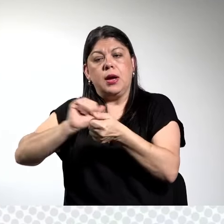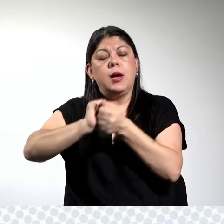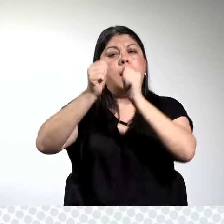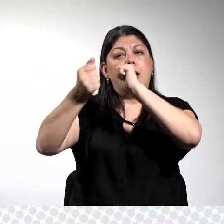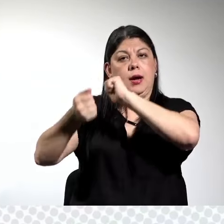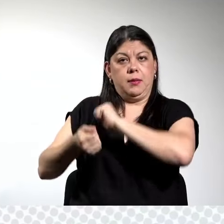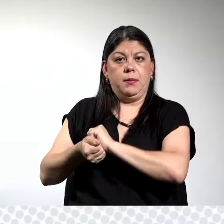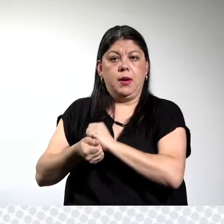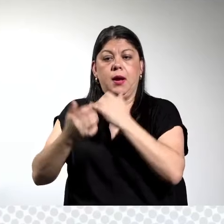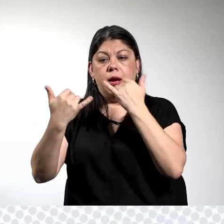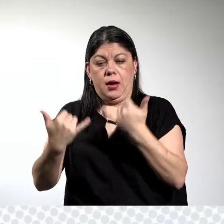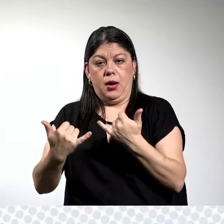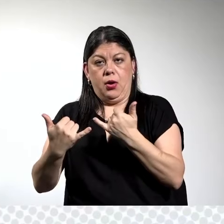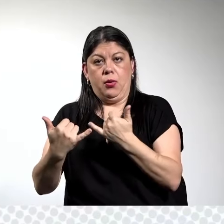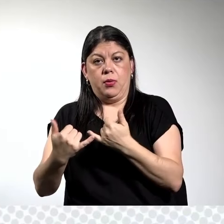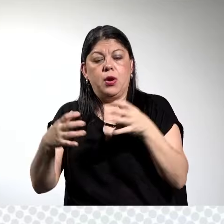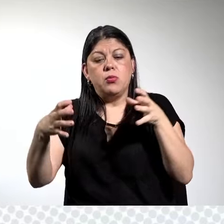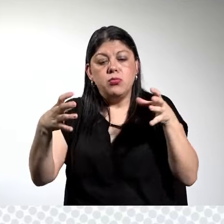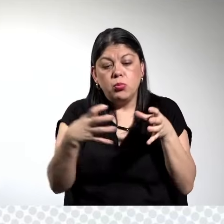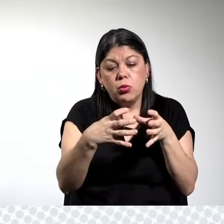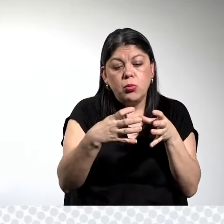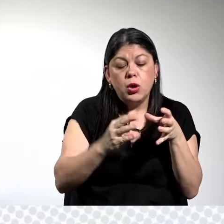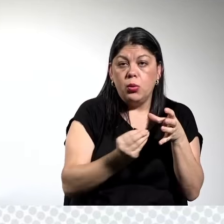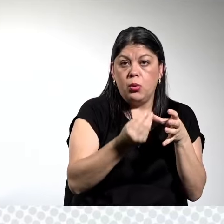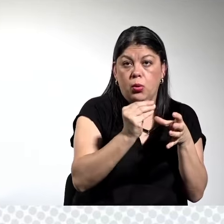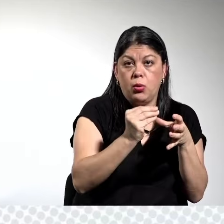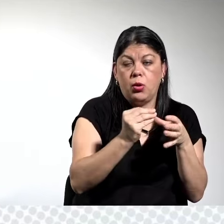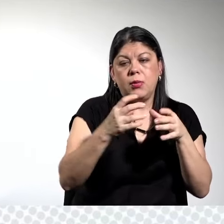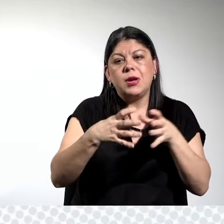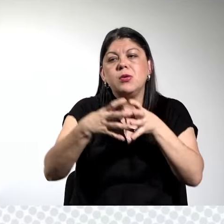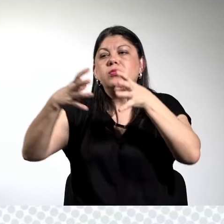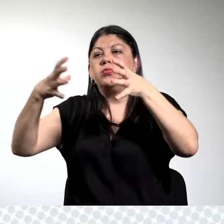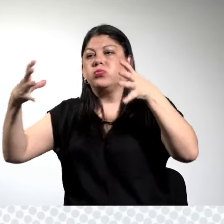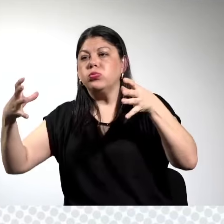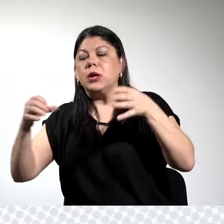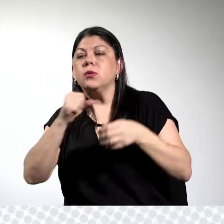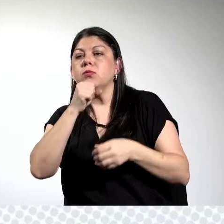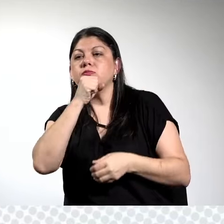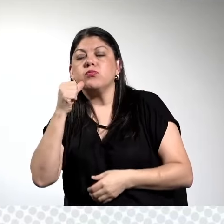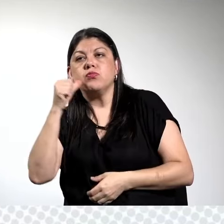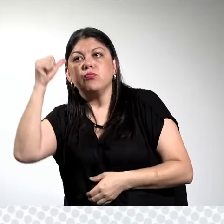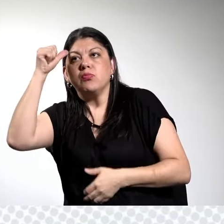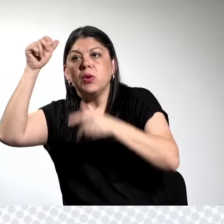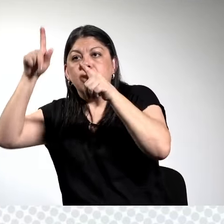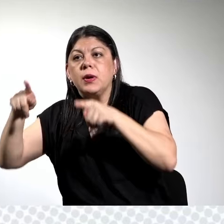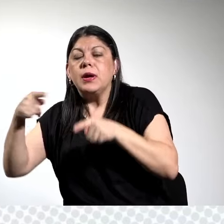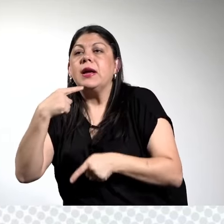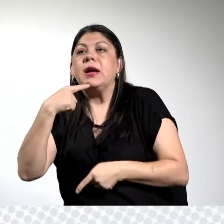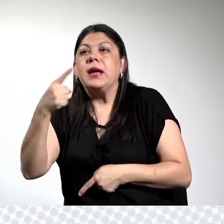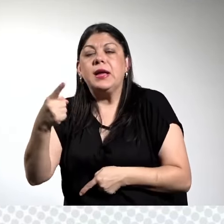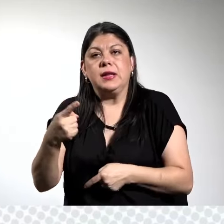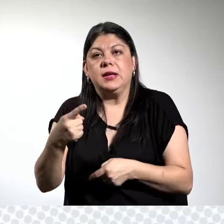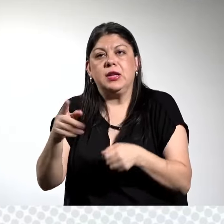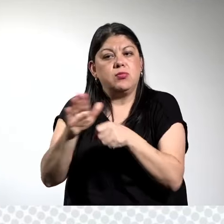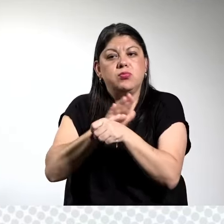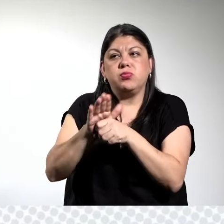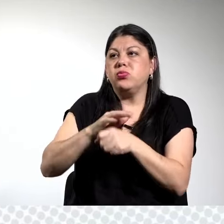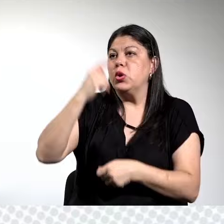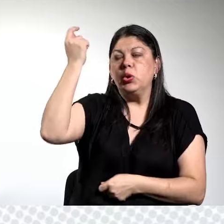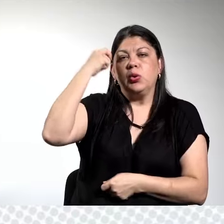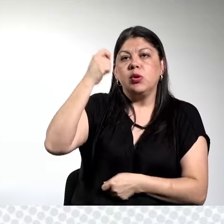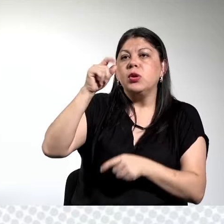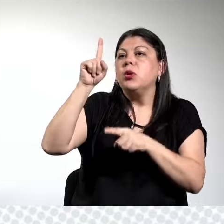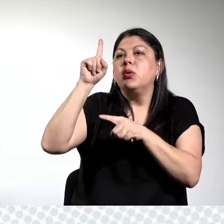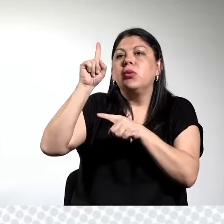invirtiendo. Hoy tenemos muy pocas personas jóvenes frente a una población adulta mayor que dice, entre otras cosas, que sus pensiones